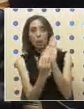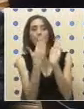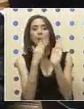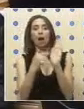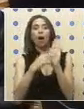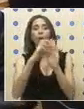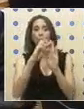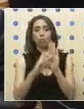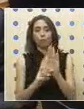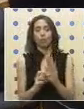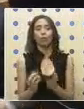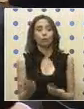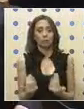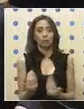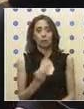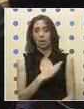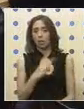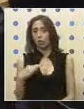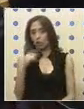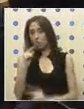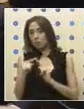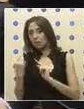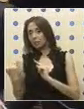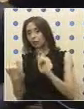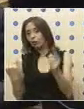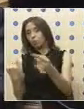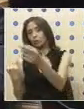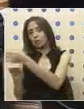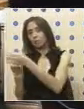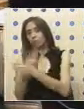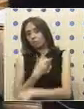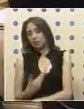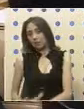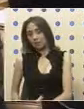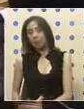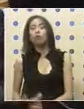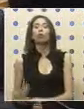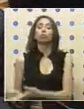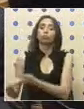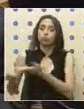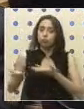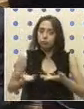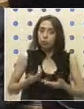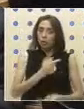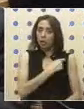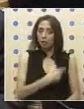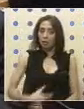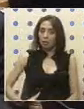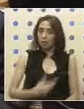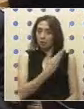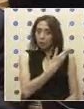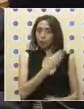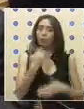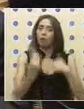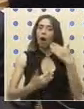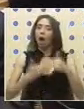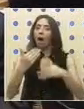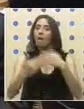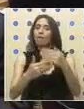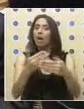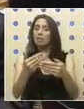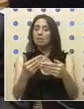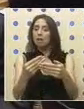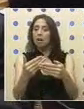ese proyecto. Y esperamos también, Ministro, por su intermedio Presidente, tener la disposición que ha tenido el Ejecutivo para avanzar también de manera muy